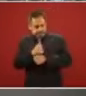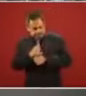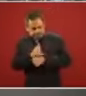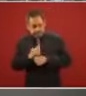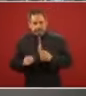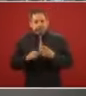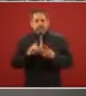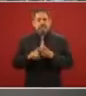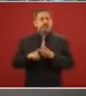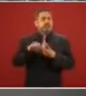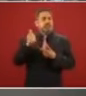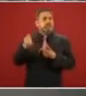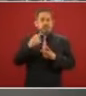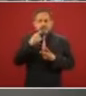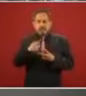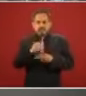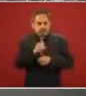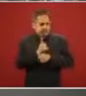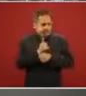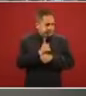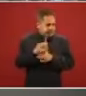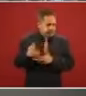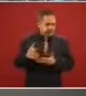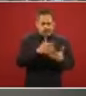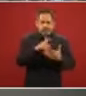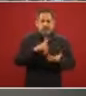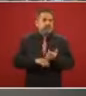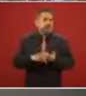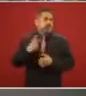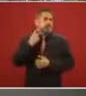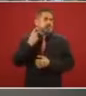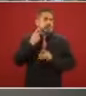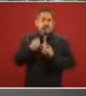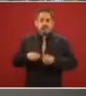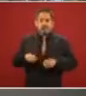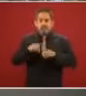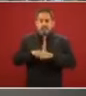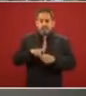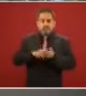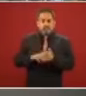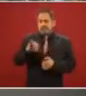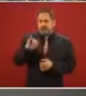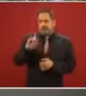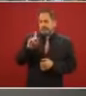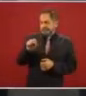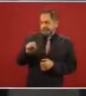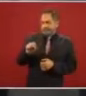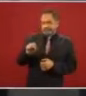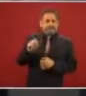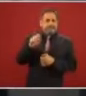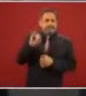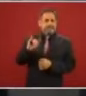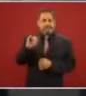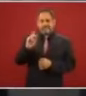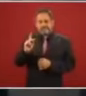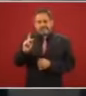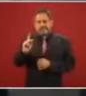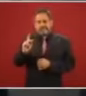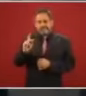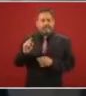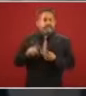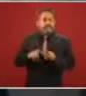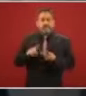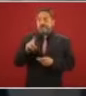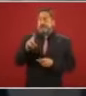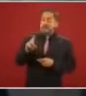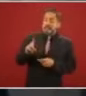reclamando que los fondos documentales de investigaciones políticas y sociales, este es el IPS, que es diferente al DFS, de la